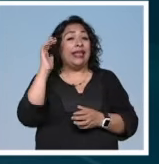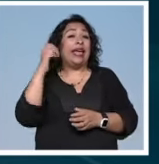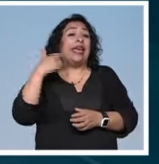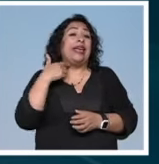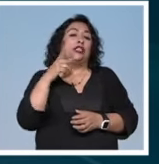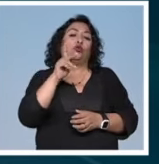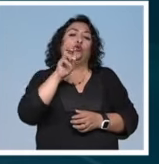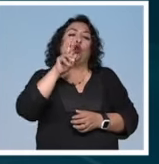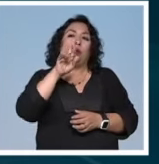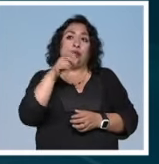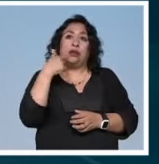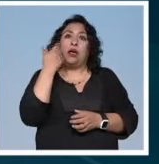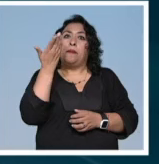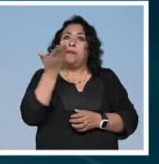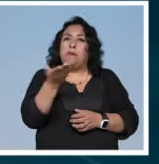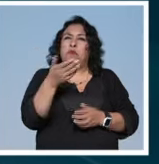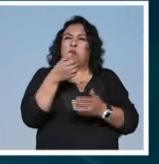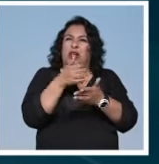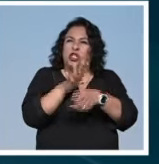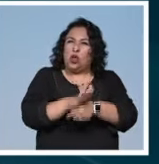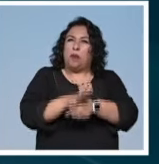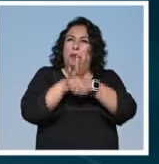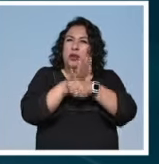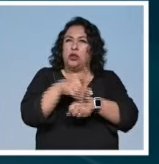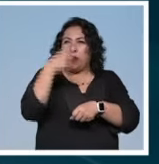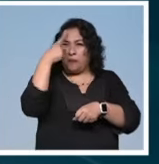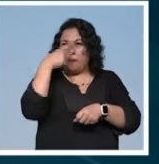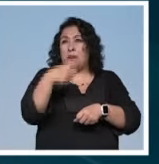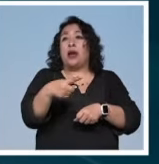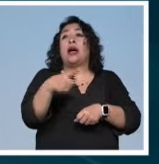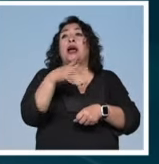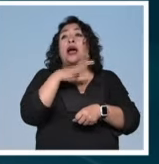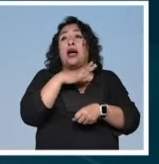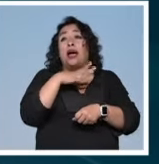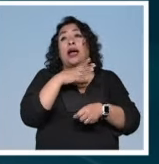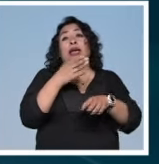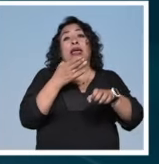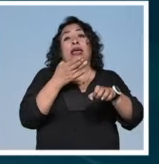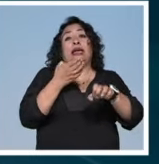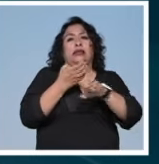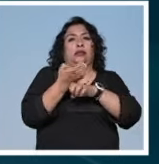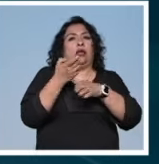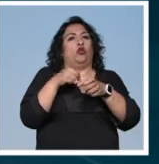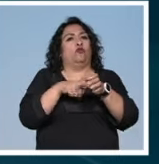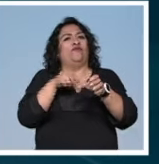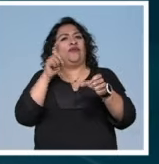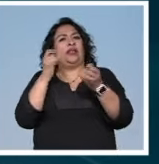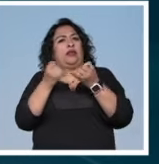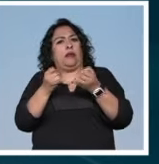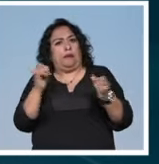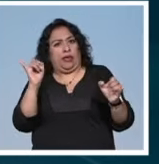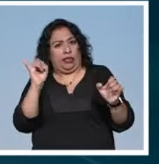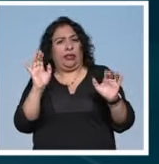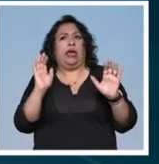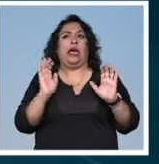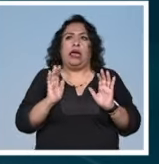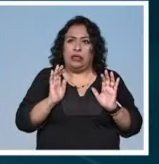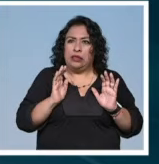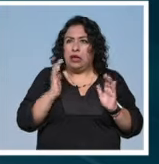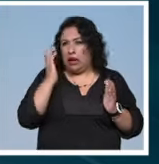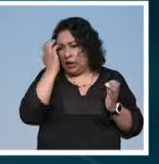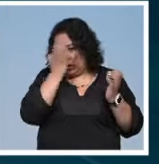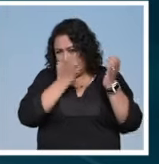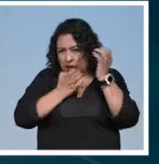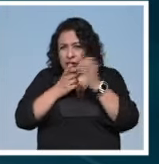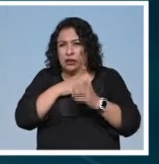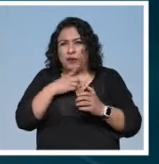representantes empezaban a presionar para que se declararan o se crearan estados autónomos, o se tenía que